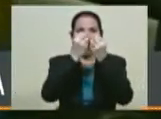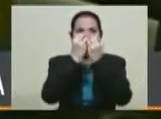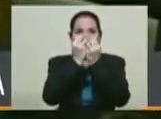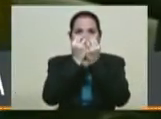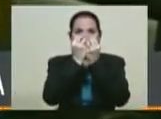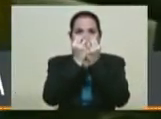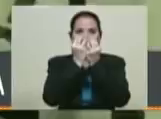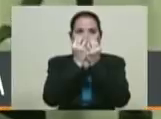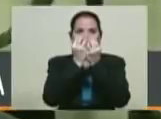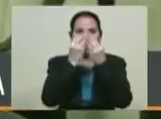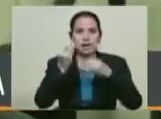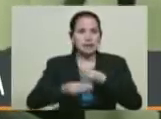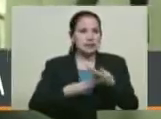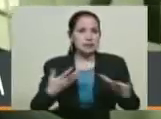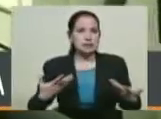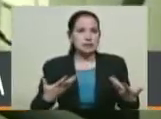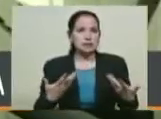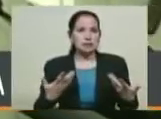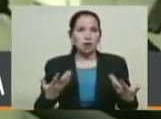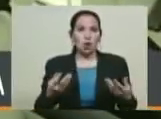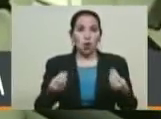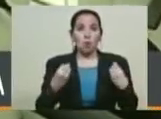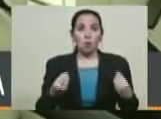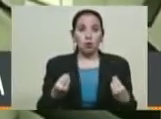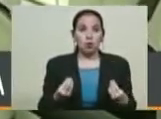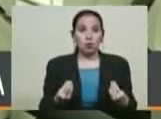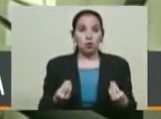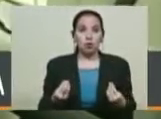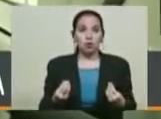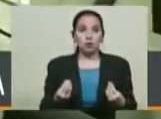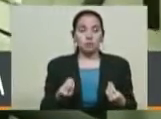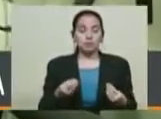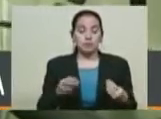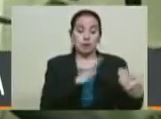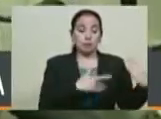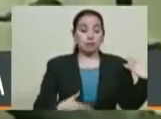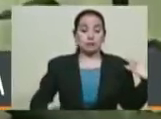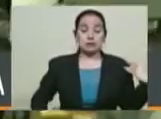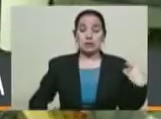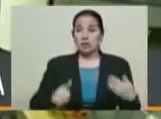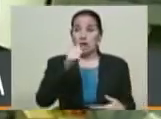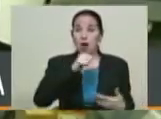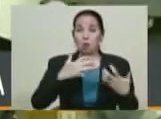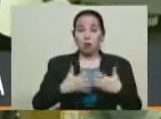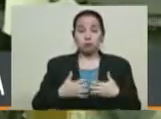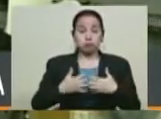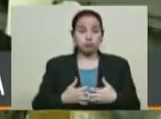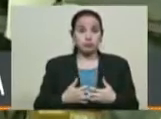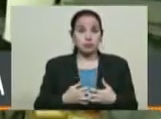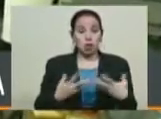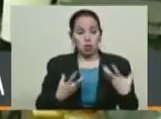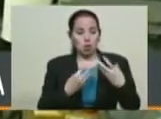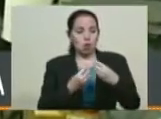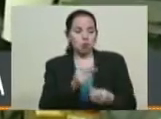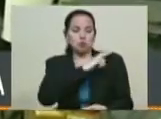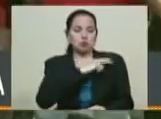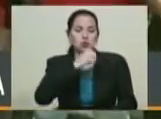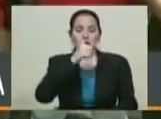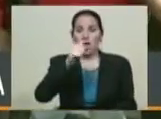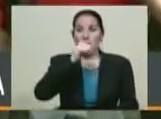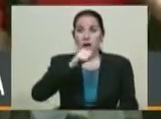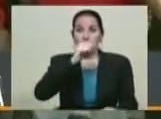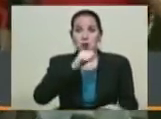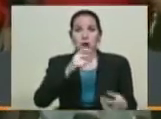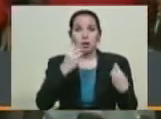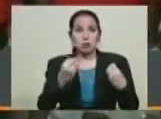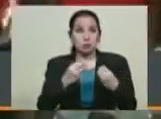desalinizadoras. Aquí se encuentra conmigo el presidente de Hidrocapital, el secretario de Gobierno, todas las autoridades de Hidrocapital, bueno, y el